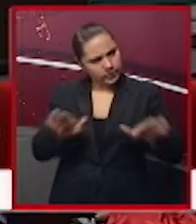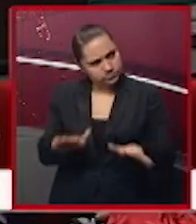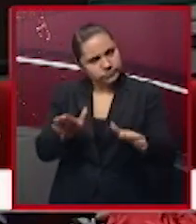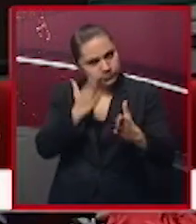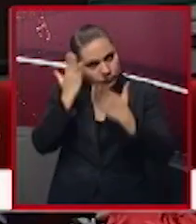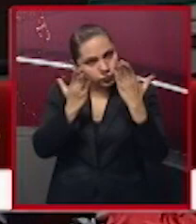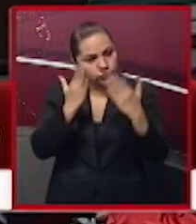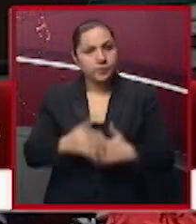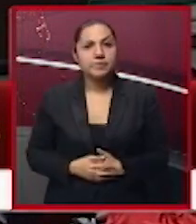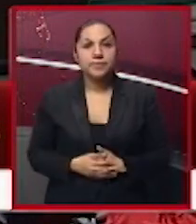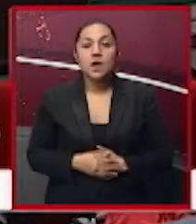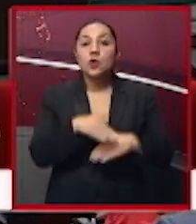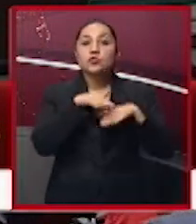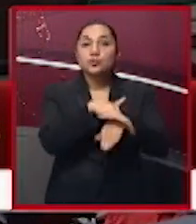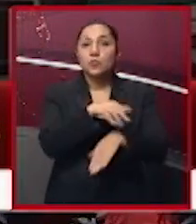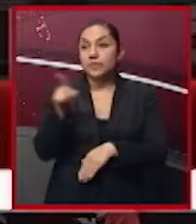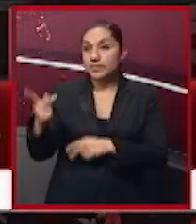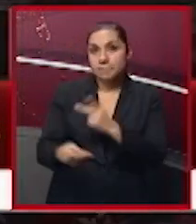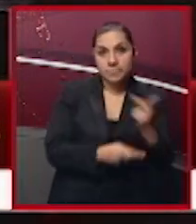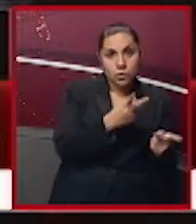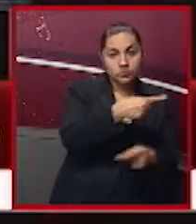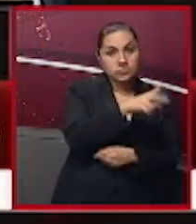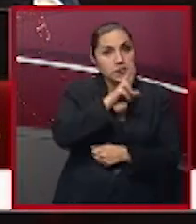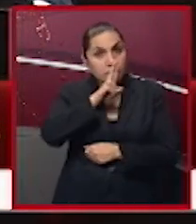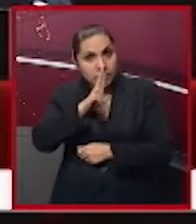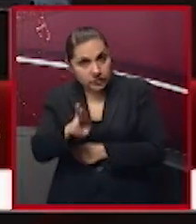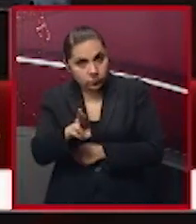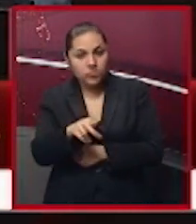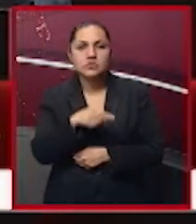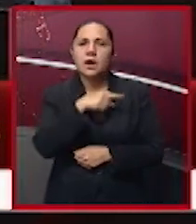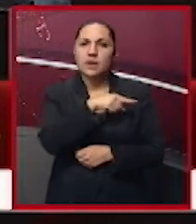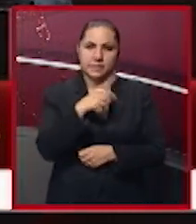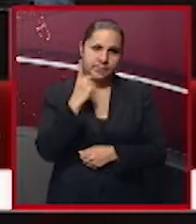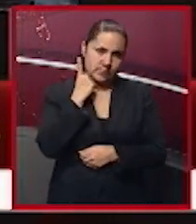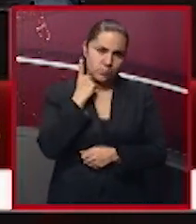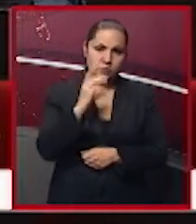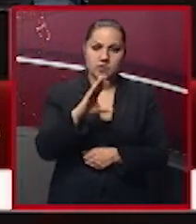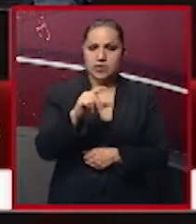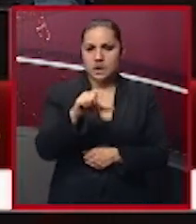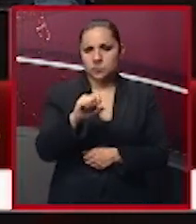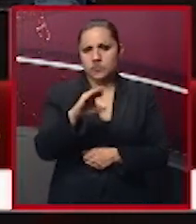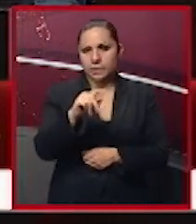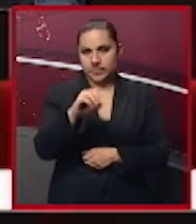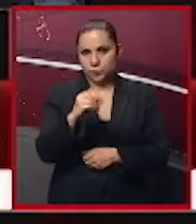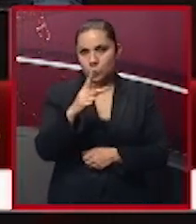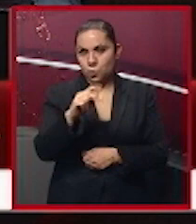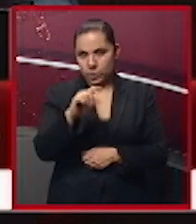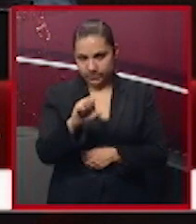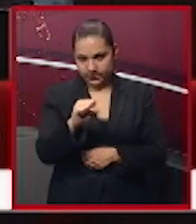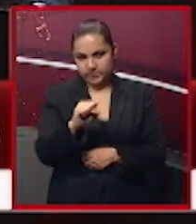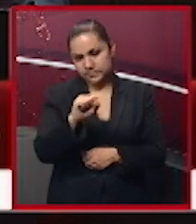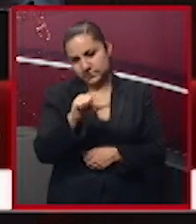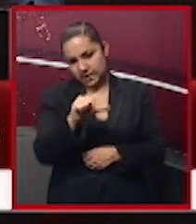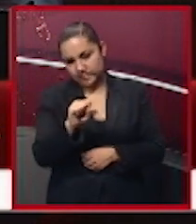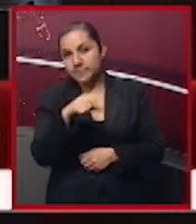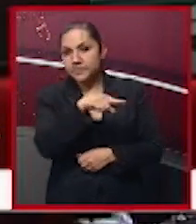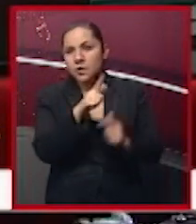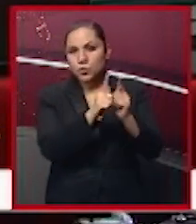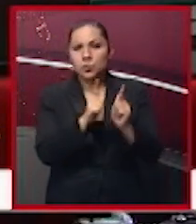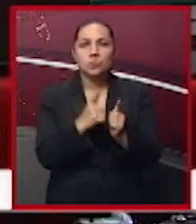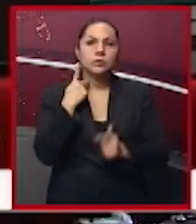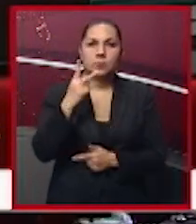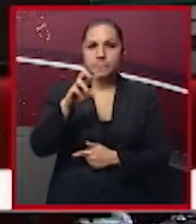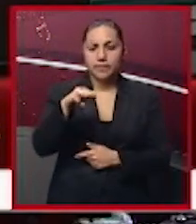Bueno, ya en el apartado de pregunta, respuesta y comentario participó el diputado Carlos Alberto Puente Salas del Partido Verde, quien destacó que el uso eficaz